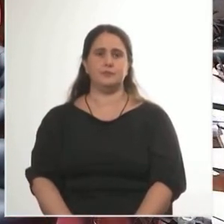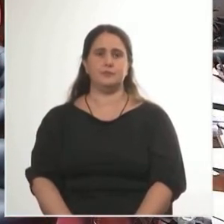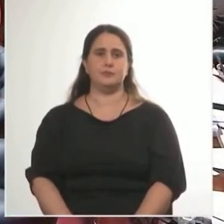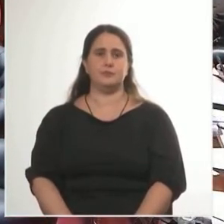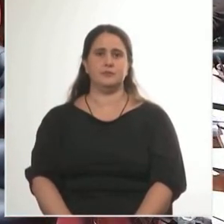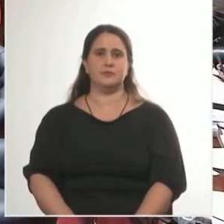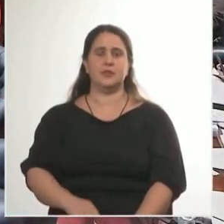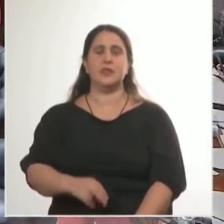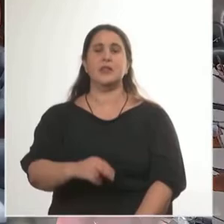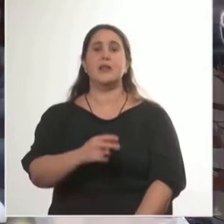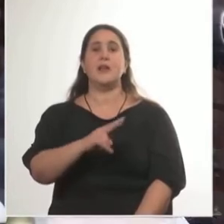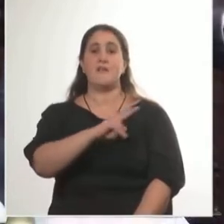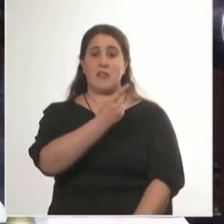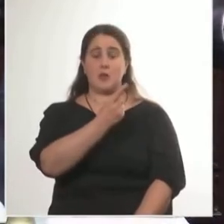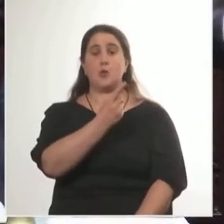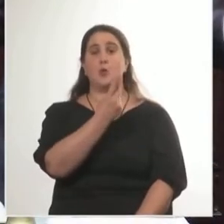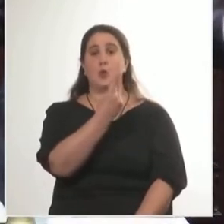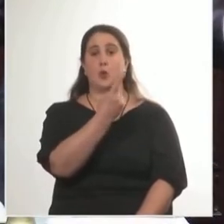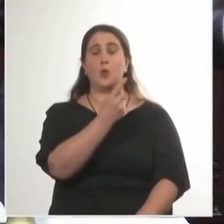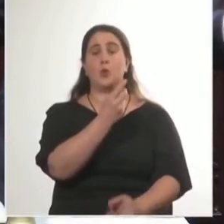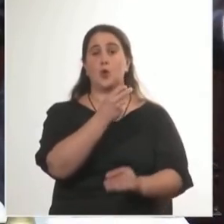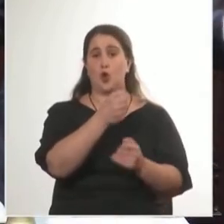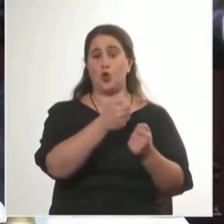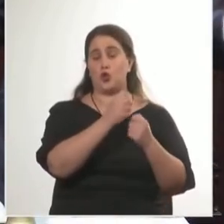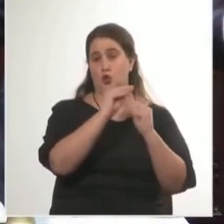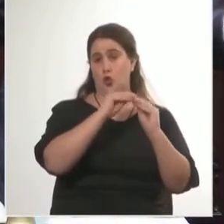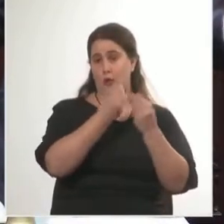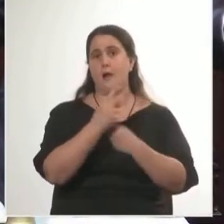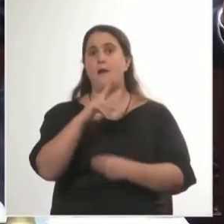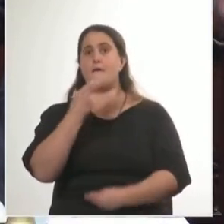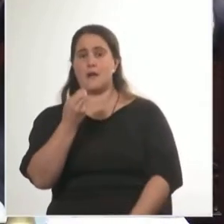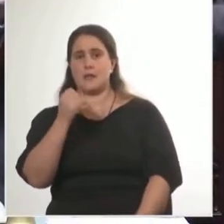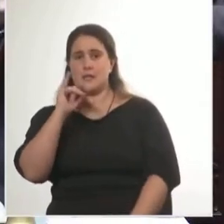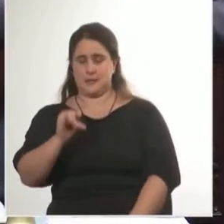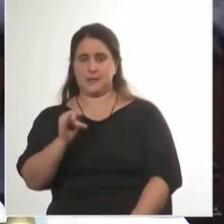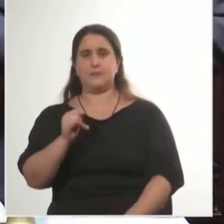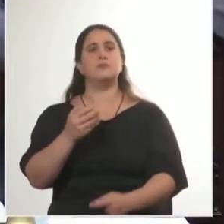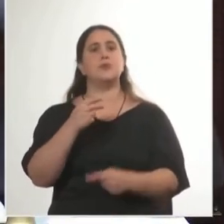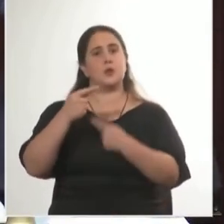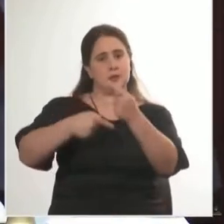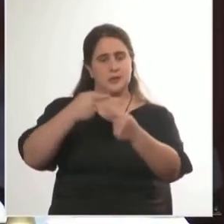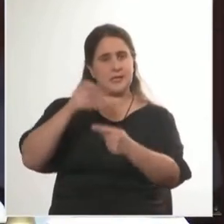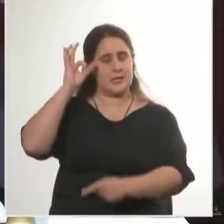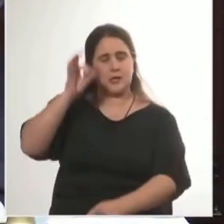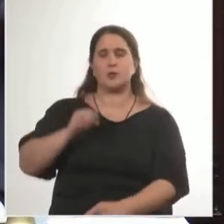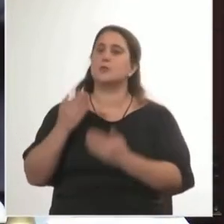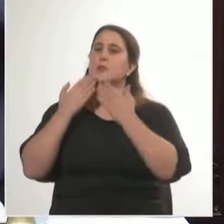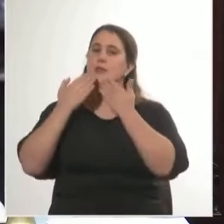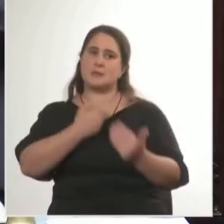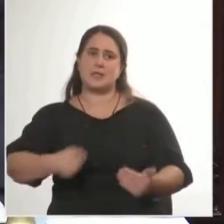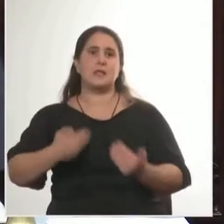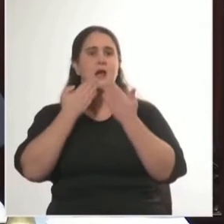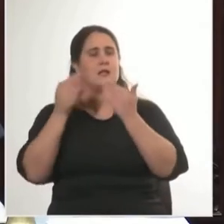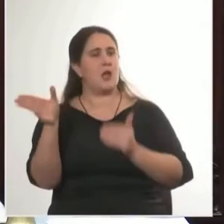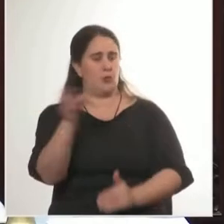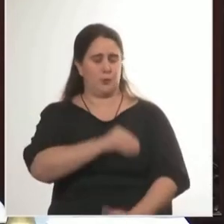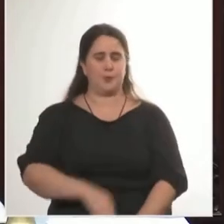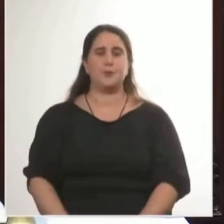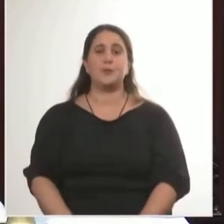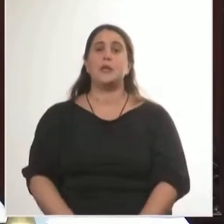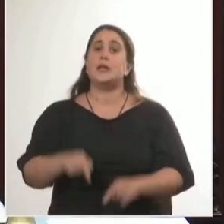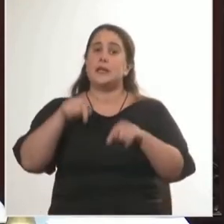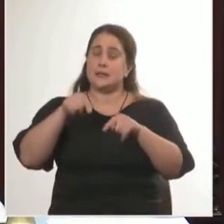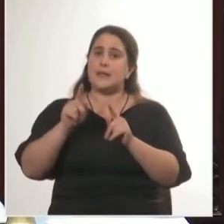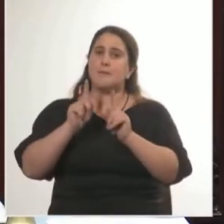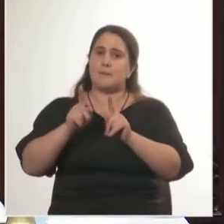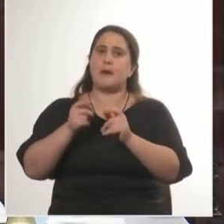20 en 21 afirmativo. Prosiga, señor senador. Gracias, señora presidenta, y gracias a todos los legisladores. Es un punto